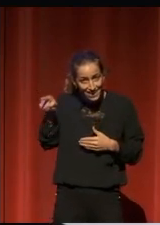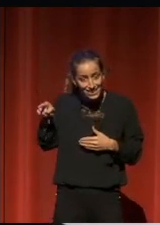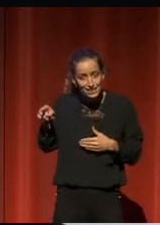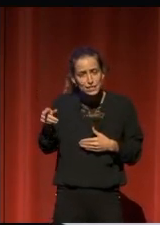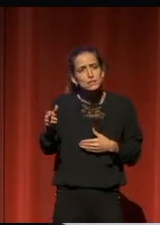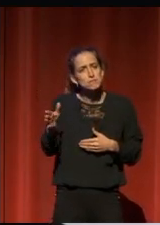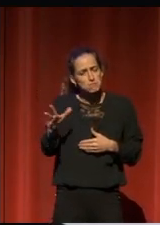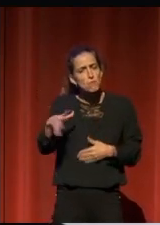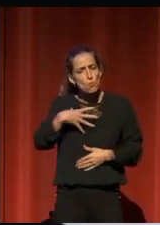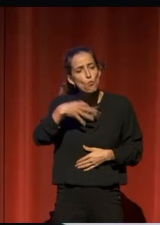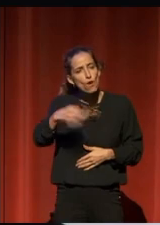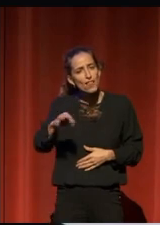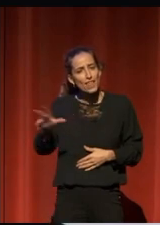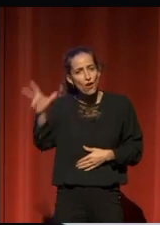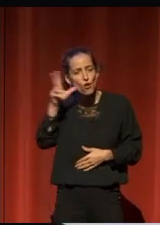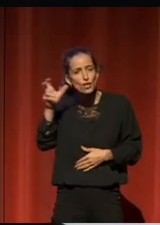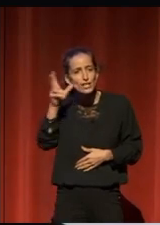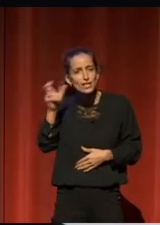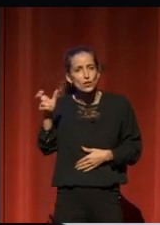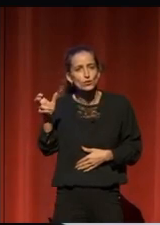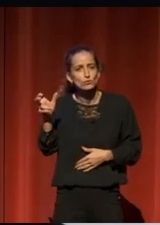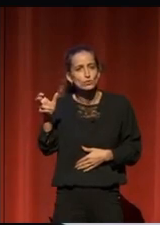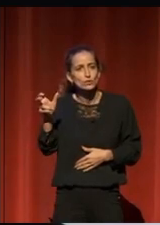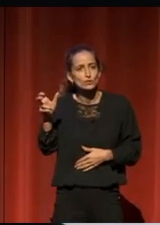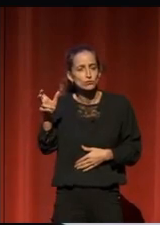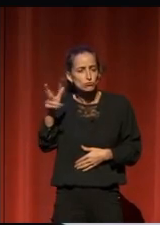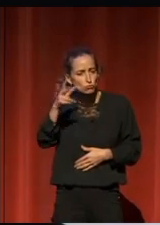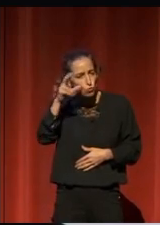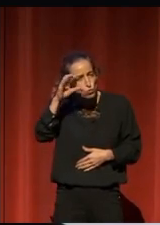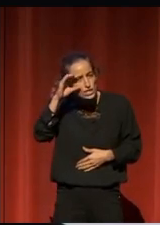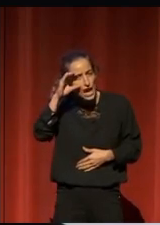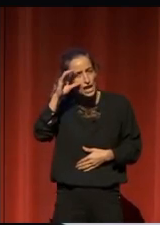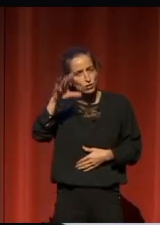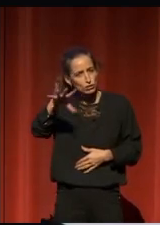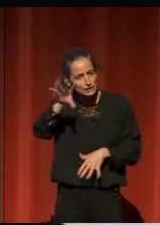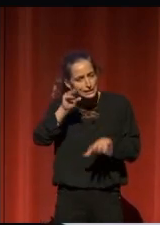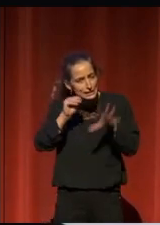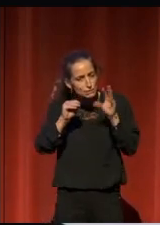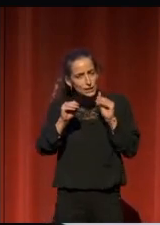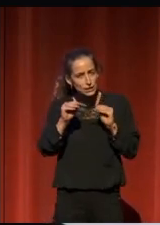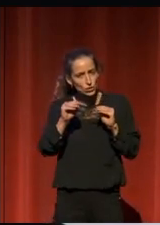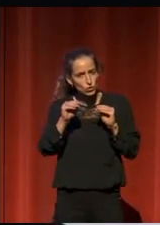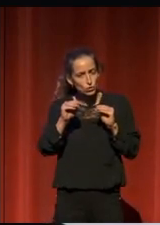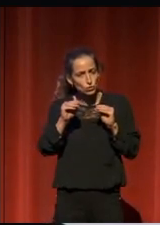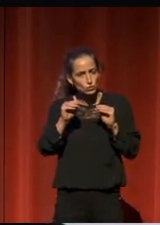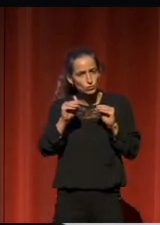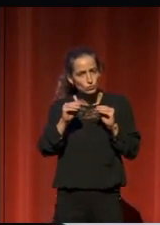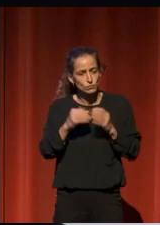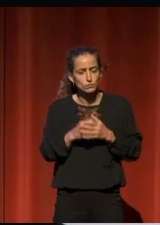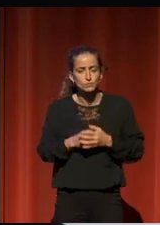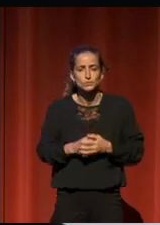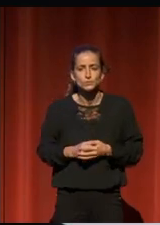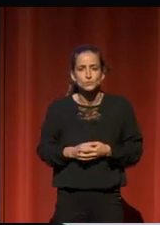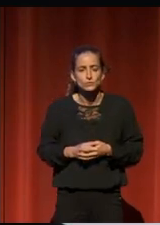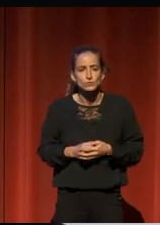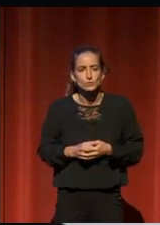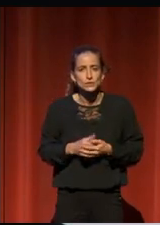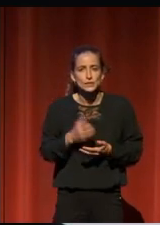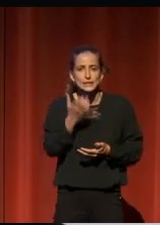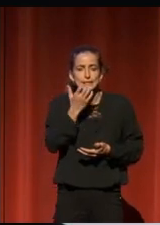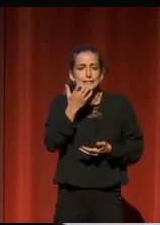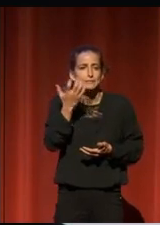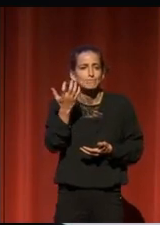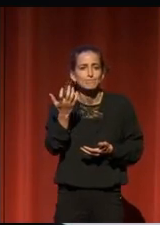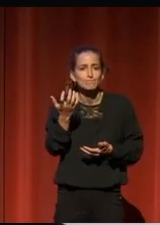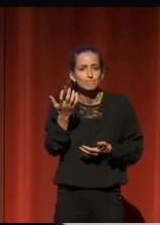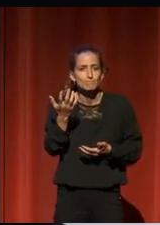oírlos, escucharlos con detenimiento, sin caer en una idealización.